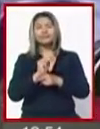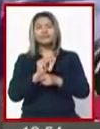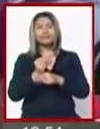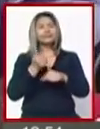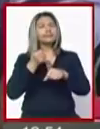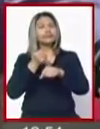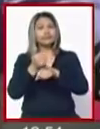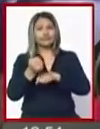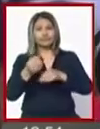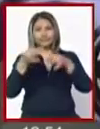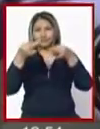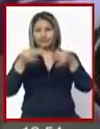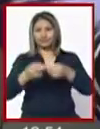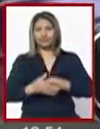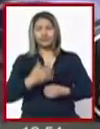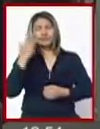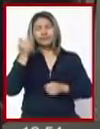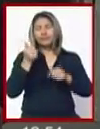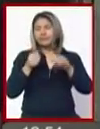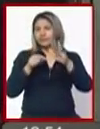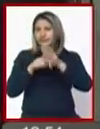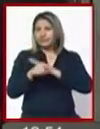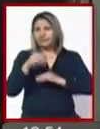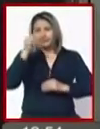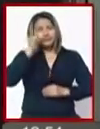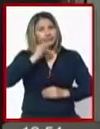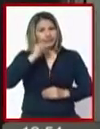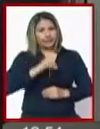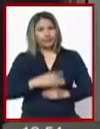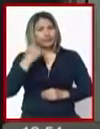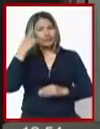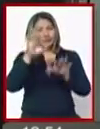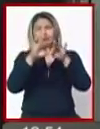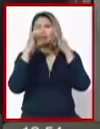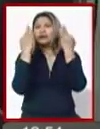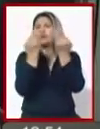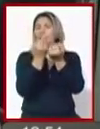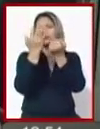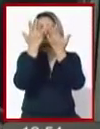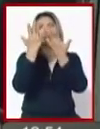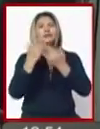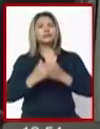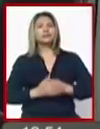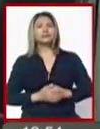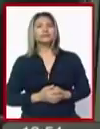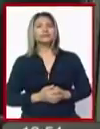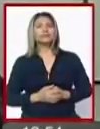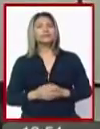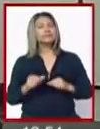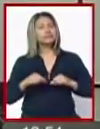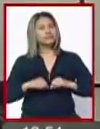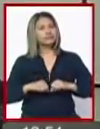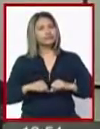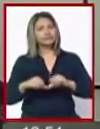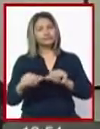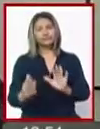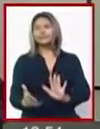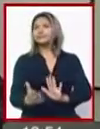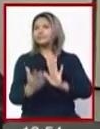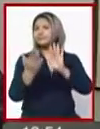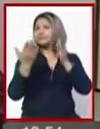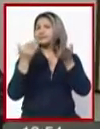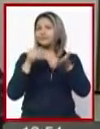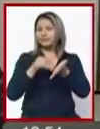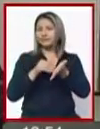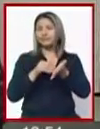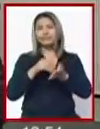lo ha acusado formalmente del delito de feminicidio. Y para la familia es muy doloroso, es un vía crucis tener que estar presente,